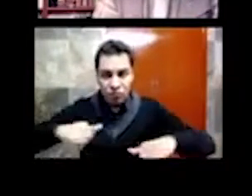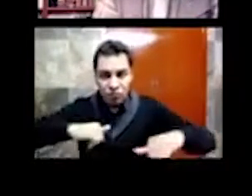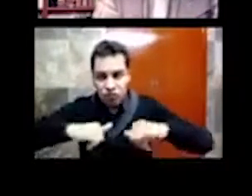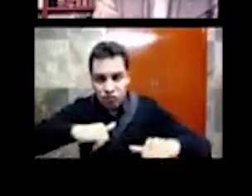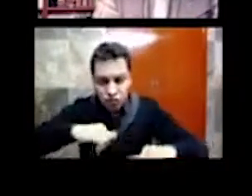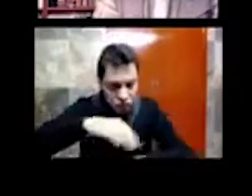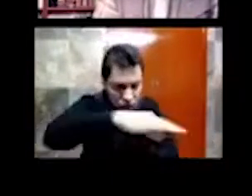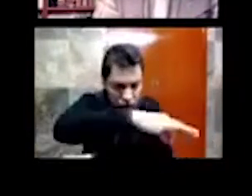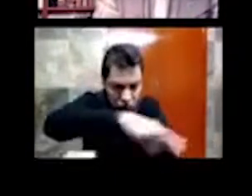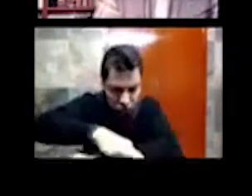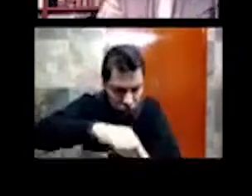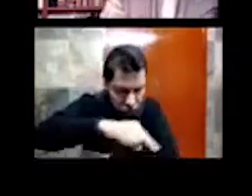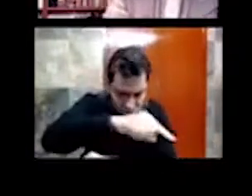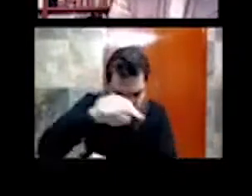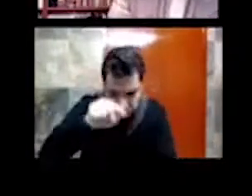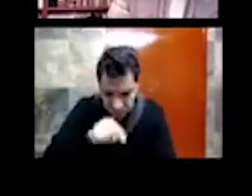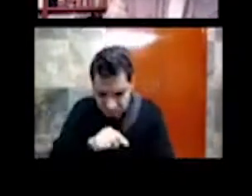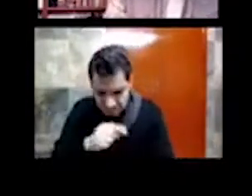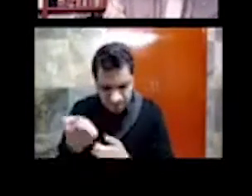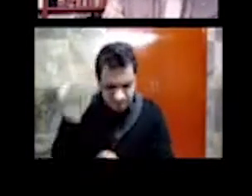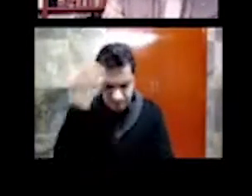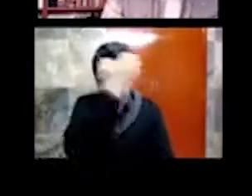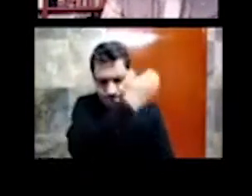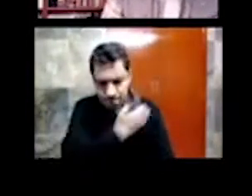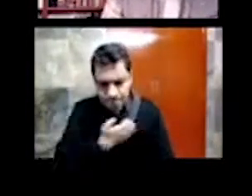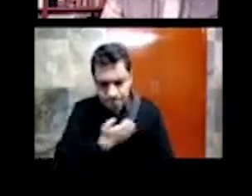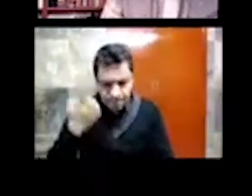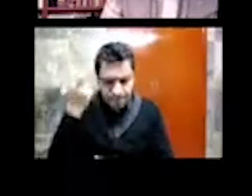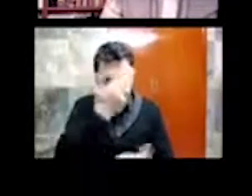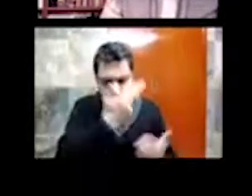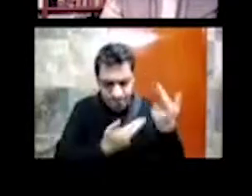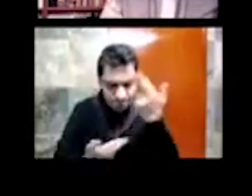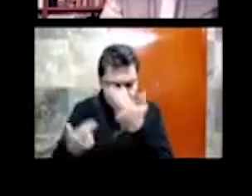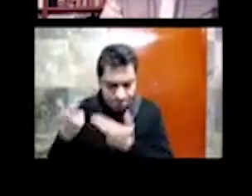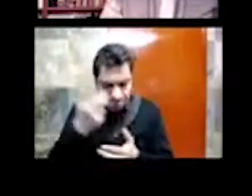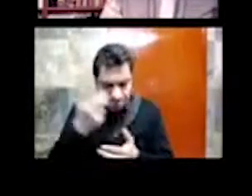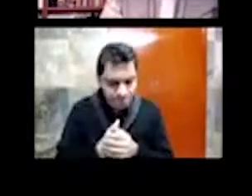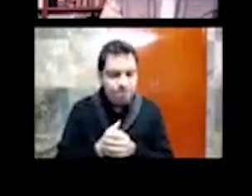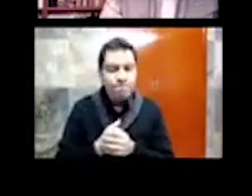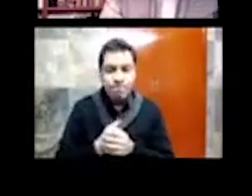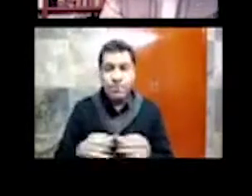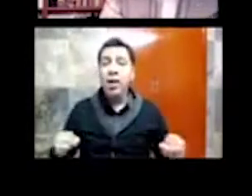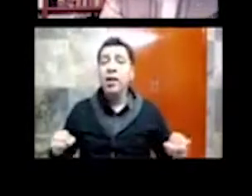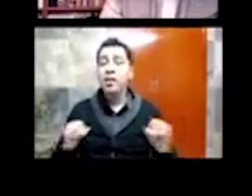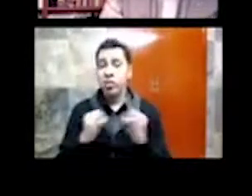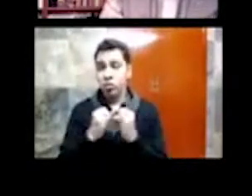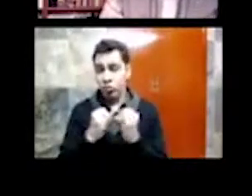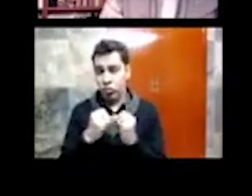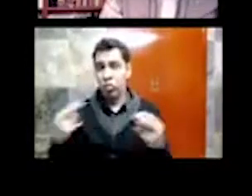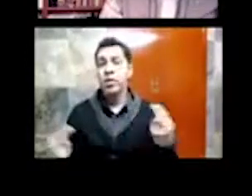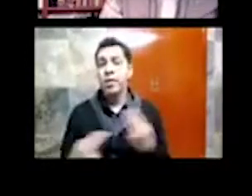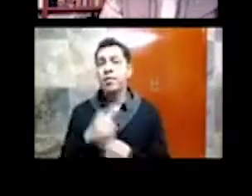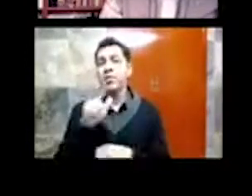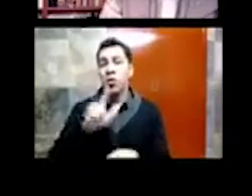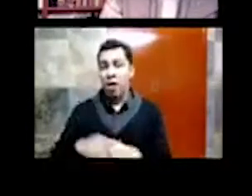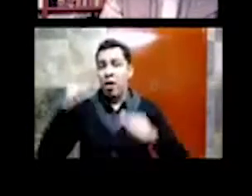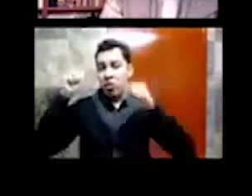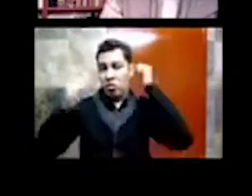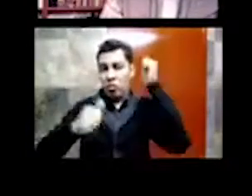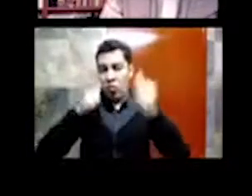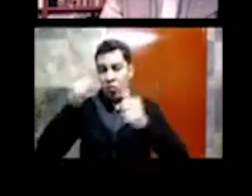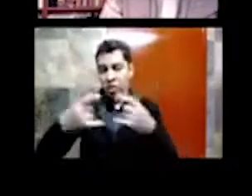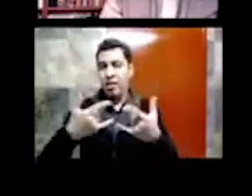miembro del grupo de funcionarios del naciente Instituto Nacional de Antropología e Historia. Este plano